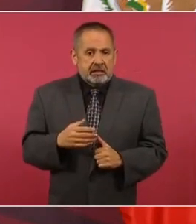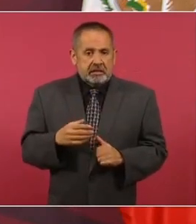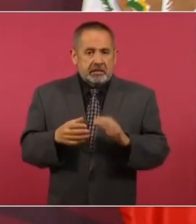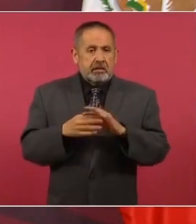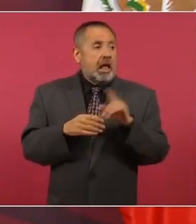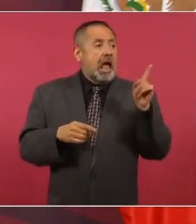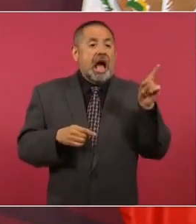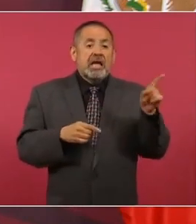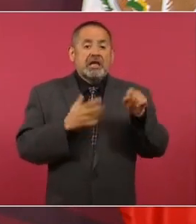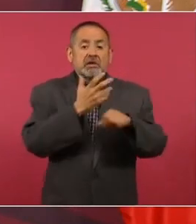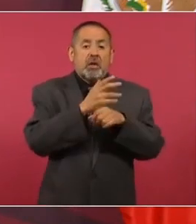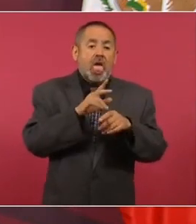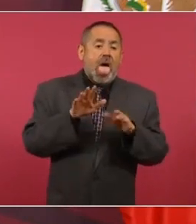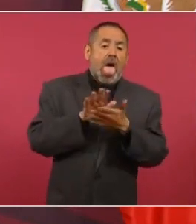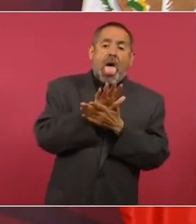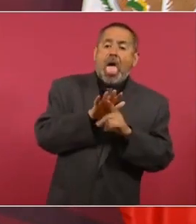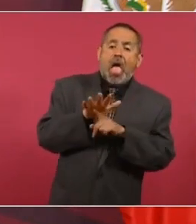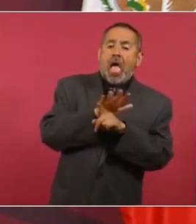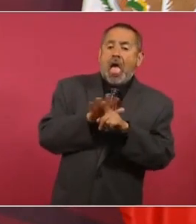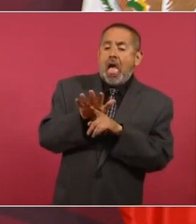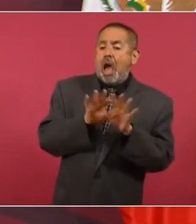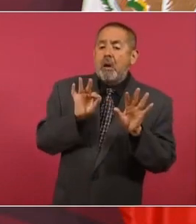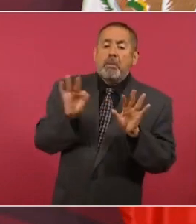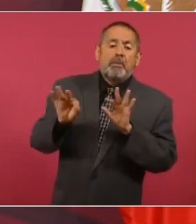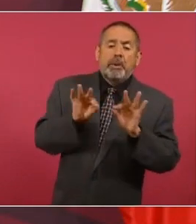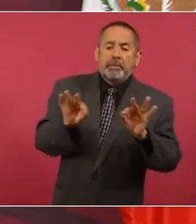manipulan mucho en Estados Unidos.